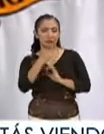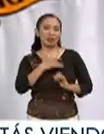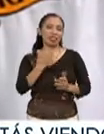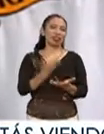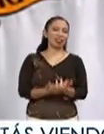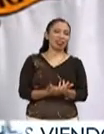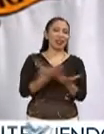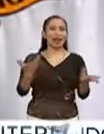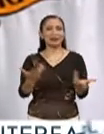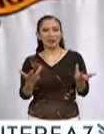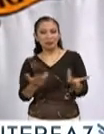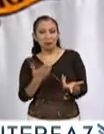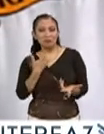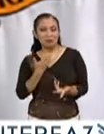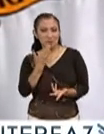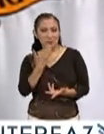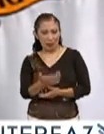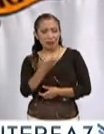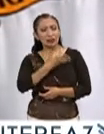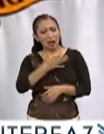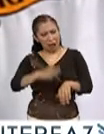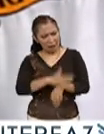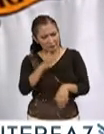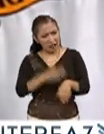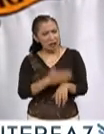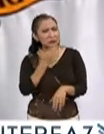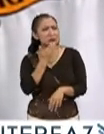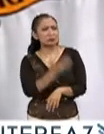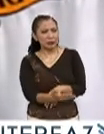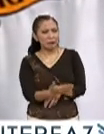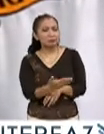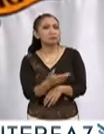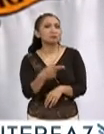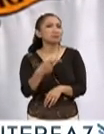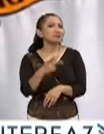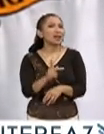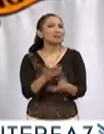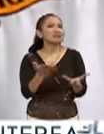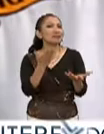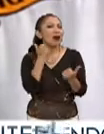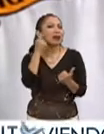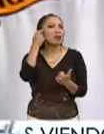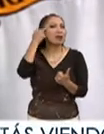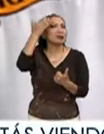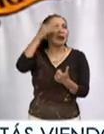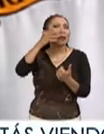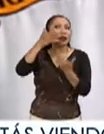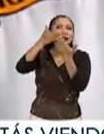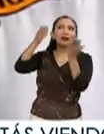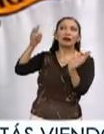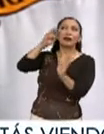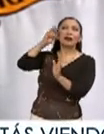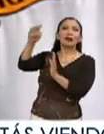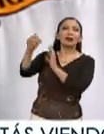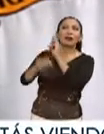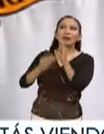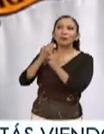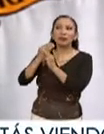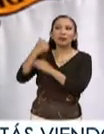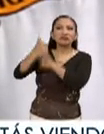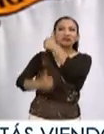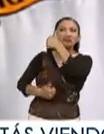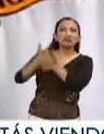muy a gusto con lo que están logrando. Tienen buenas calificaciones, pero no tienen conciencia, nuestros estudiantes no tienen